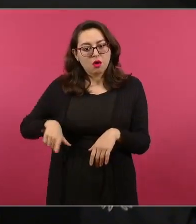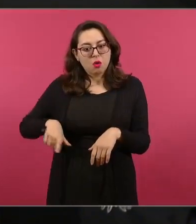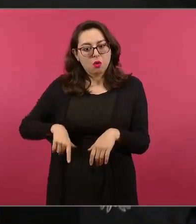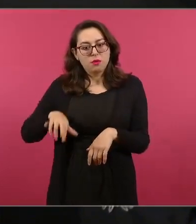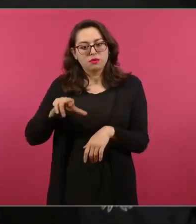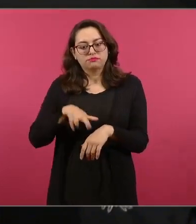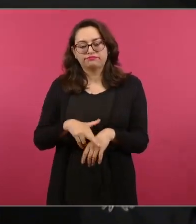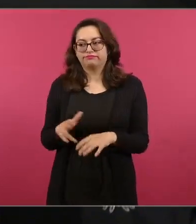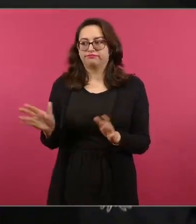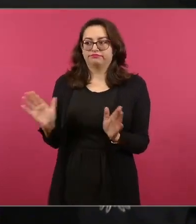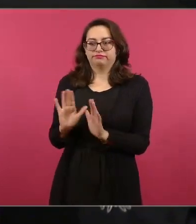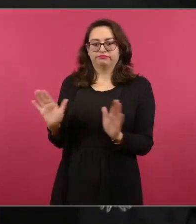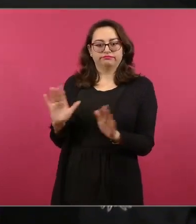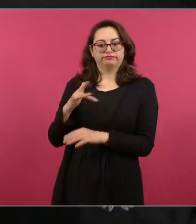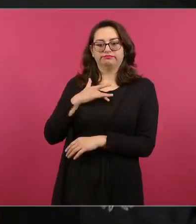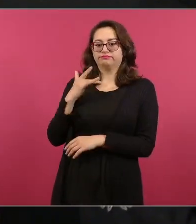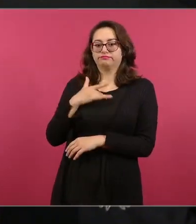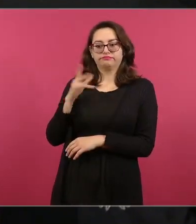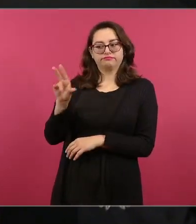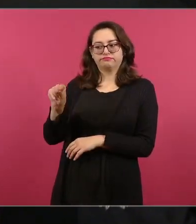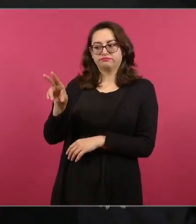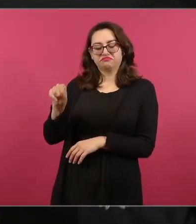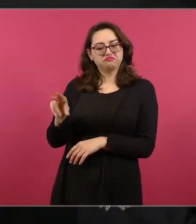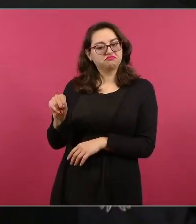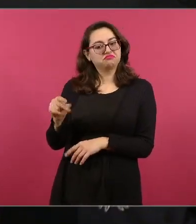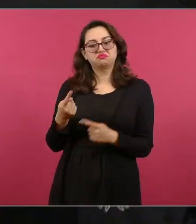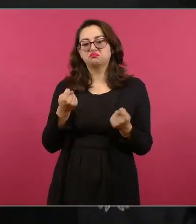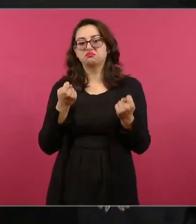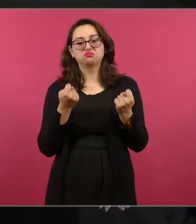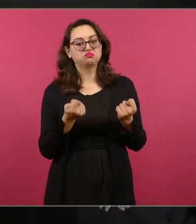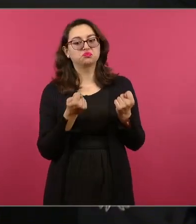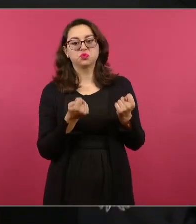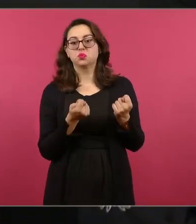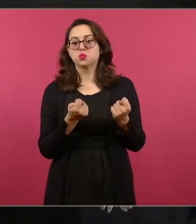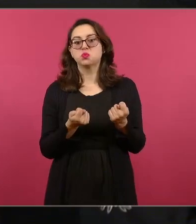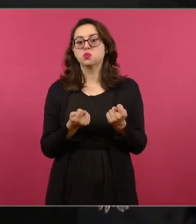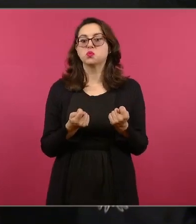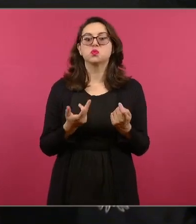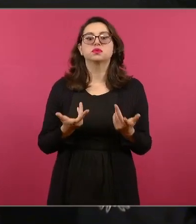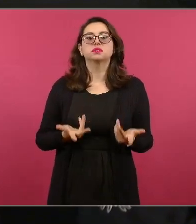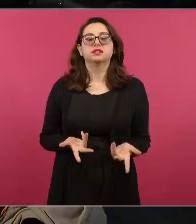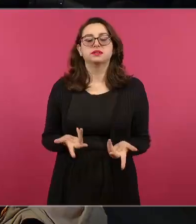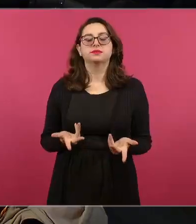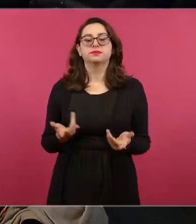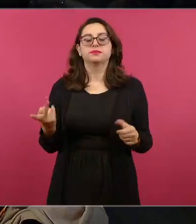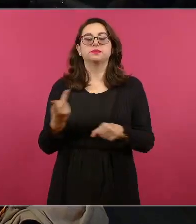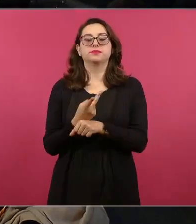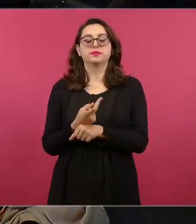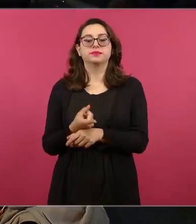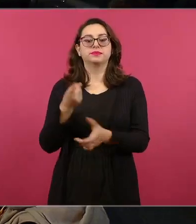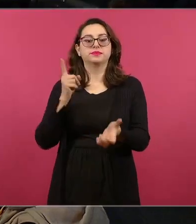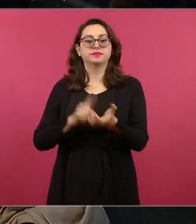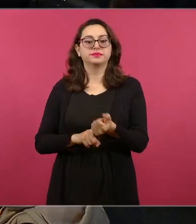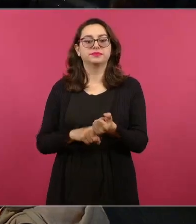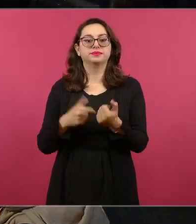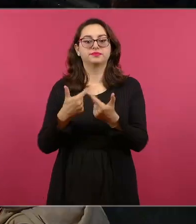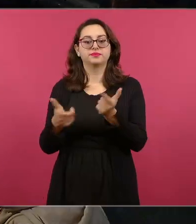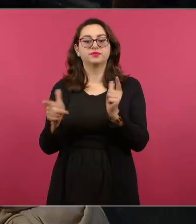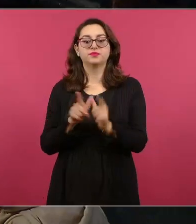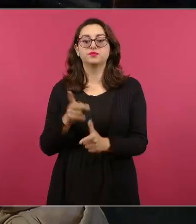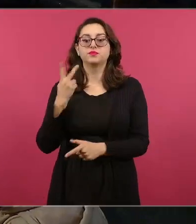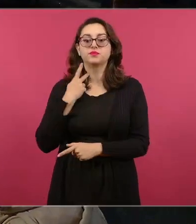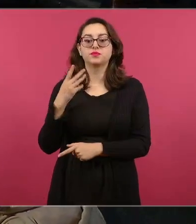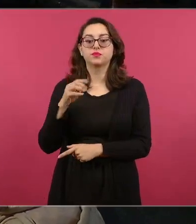hubo con Graco Ramírez hace unos años. Y justo por esto, voces al interior de este partido de